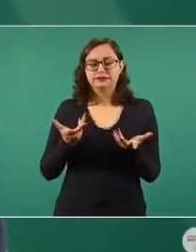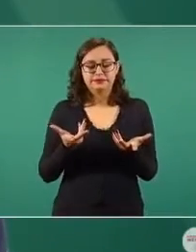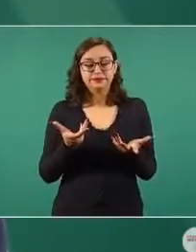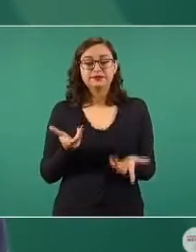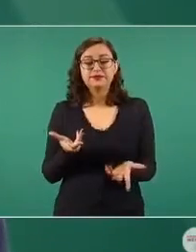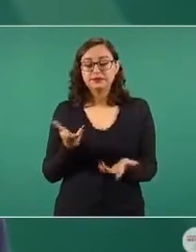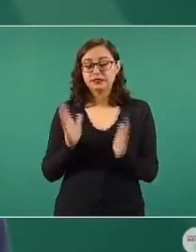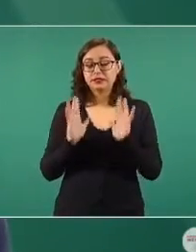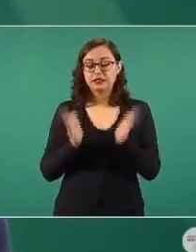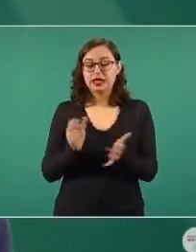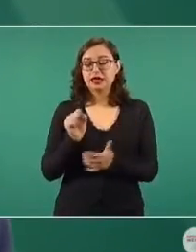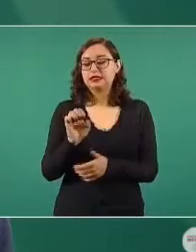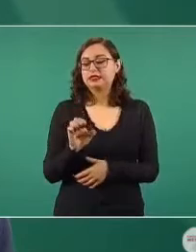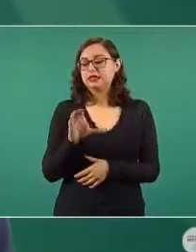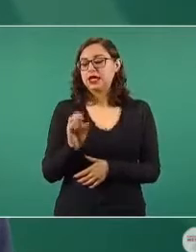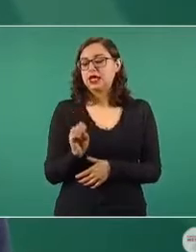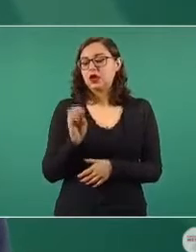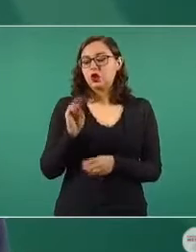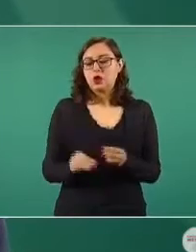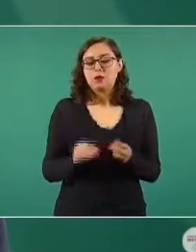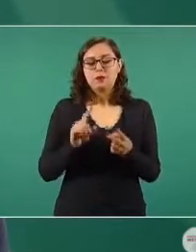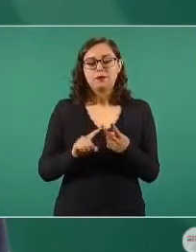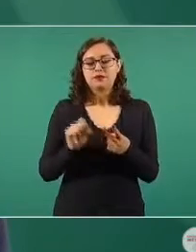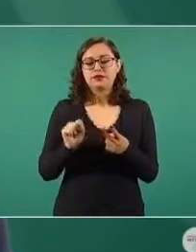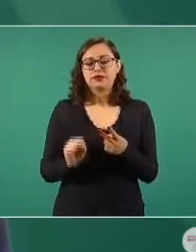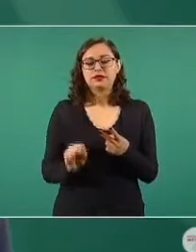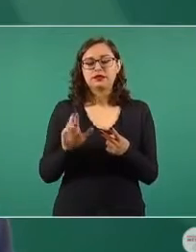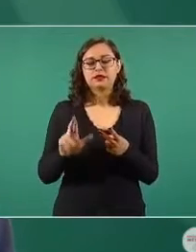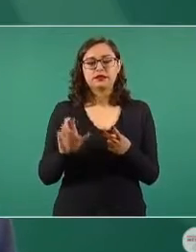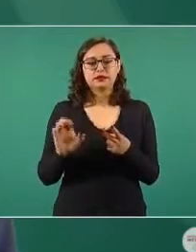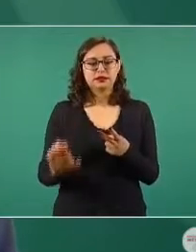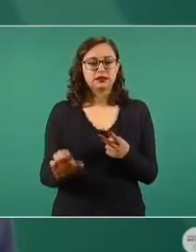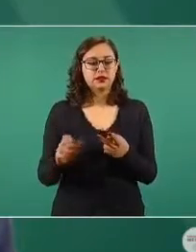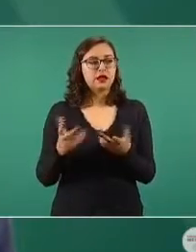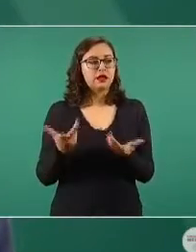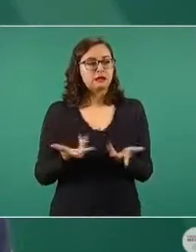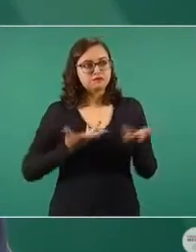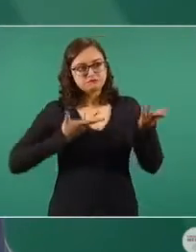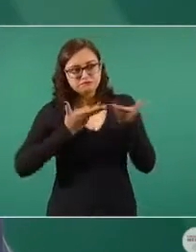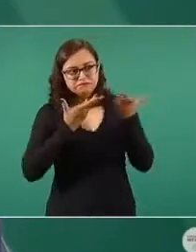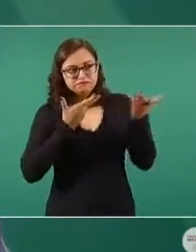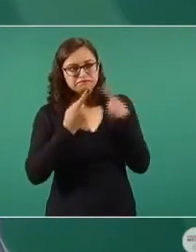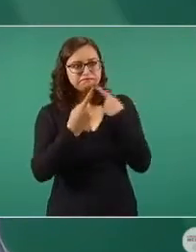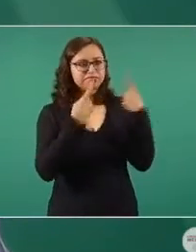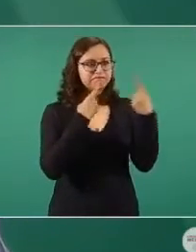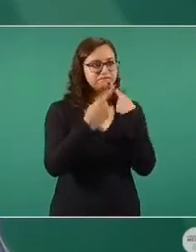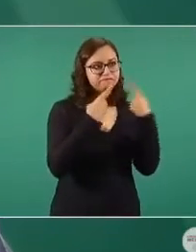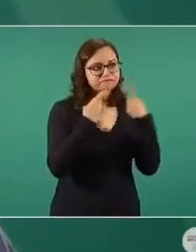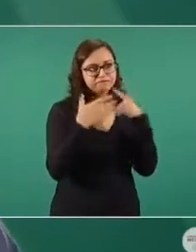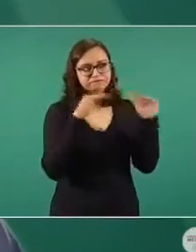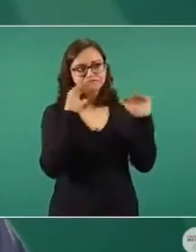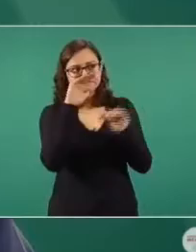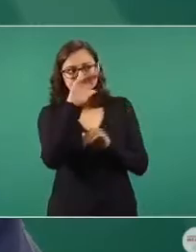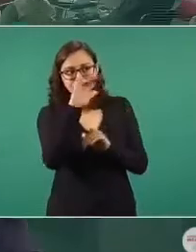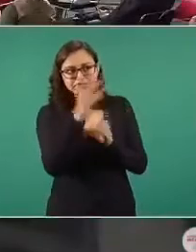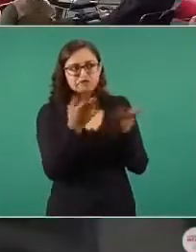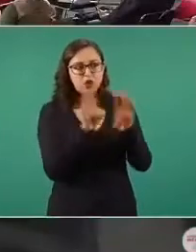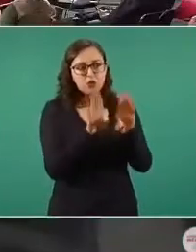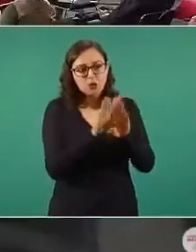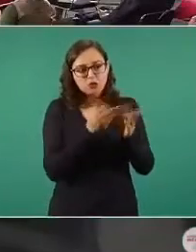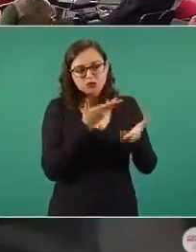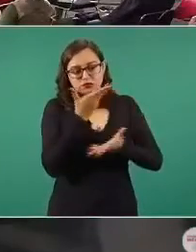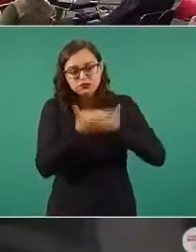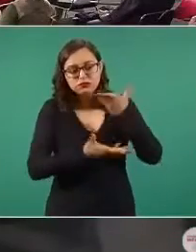Economía y Relaciones Exteriores están viendo este asunto. Y como lo mencionas, no